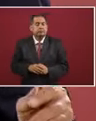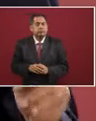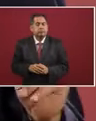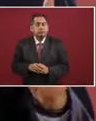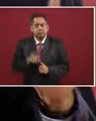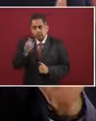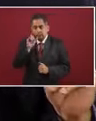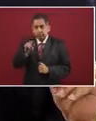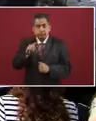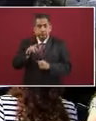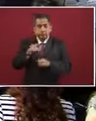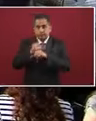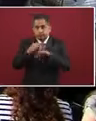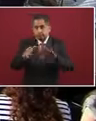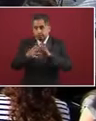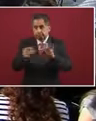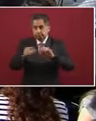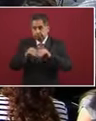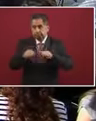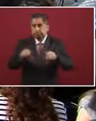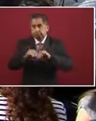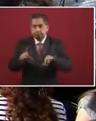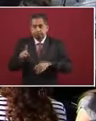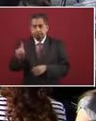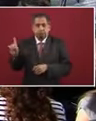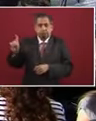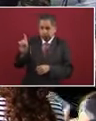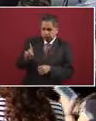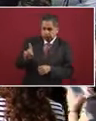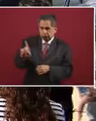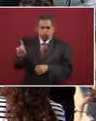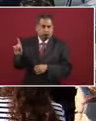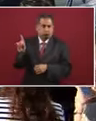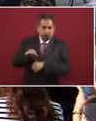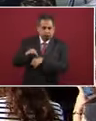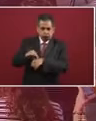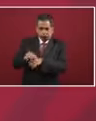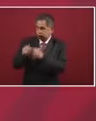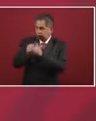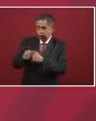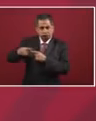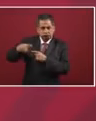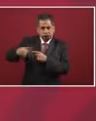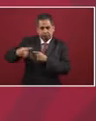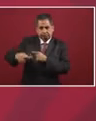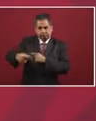va a estar informando de manera permanente